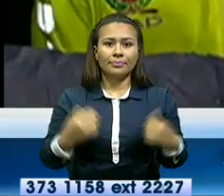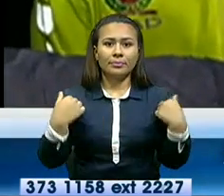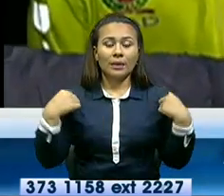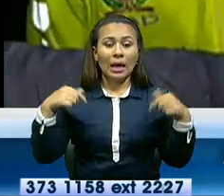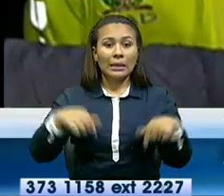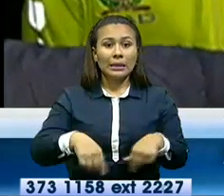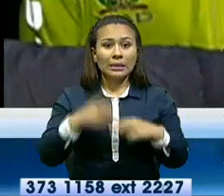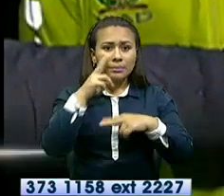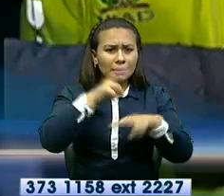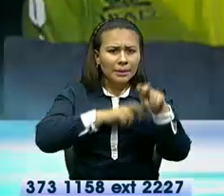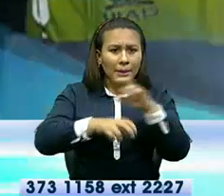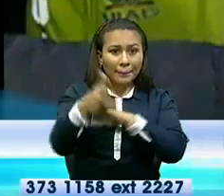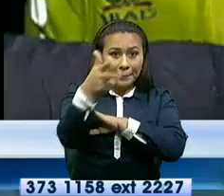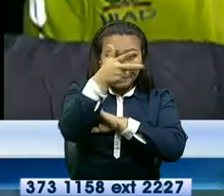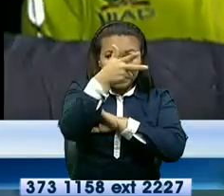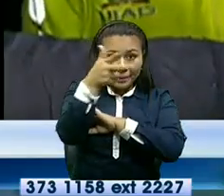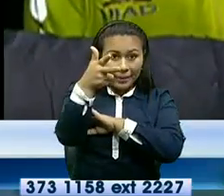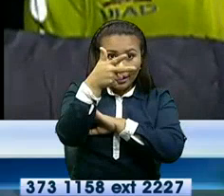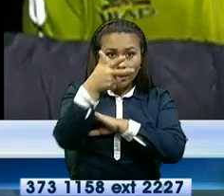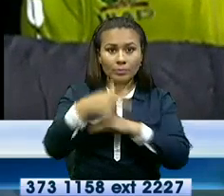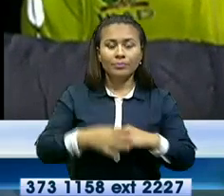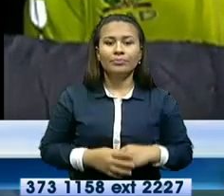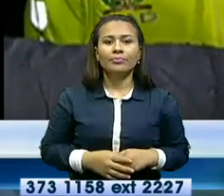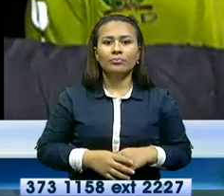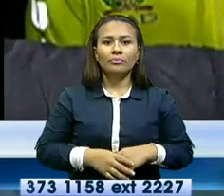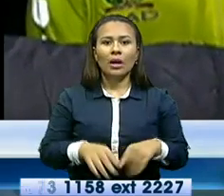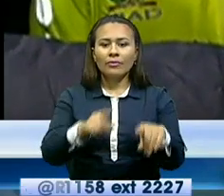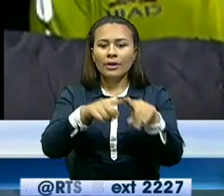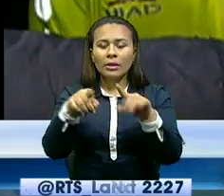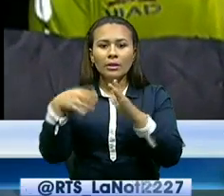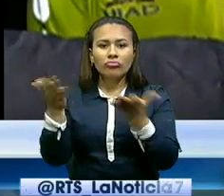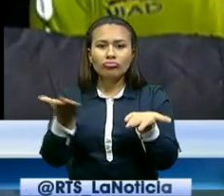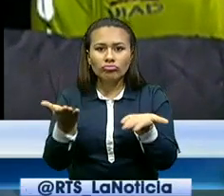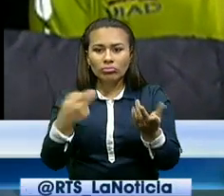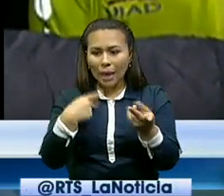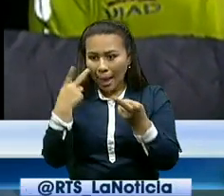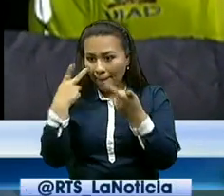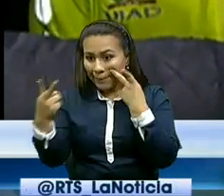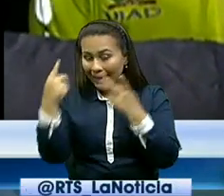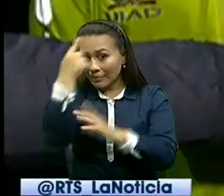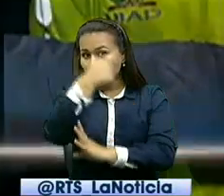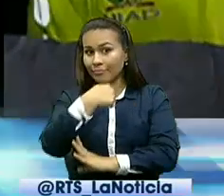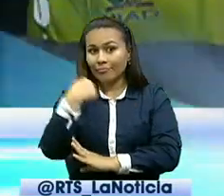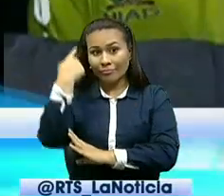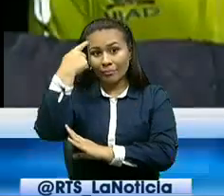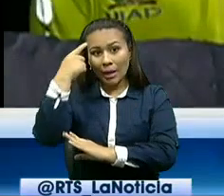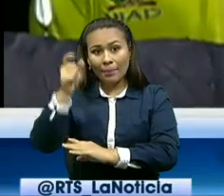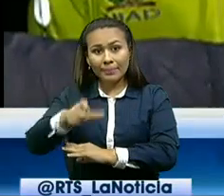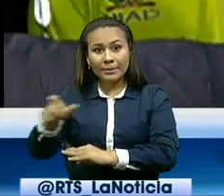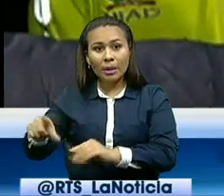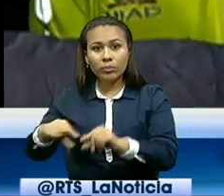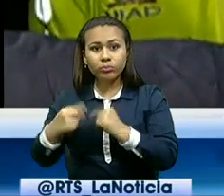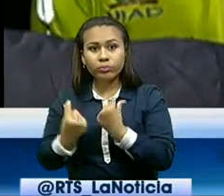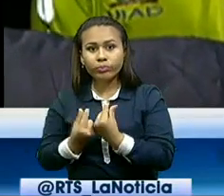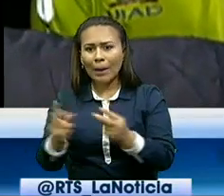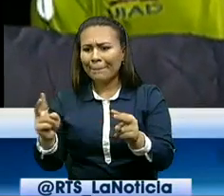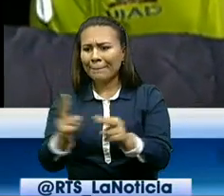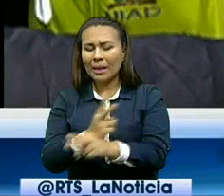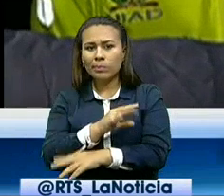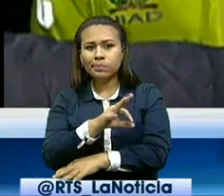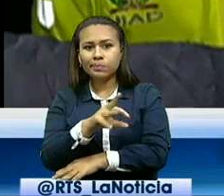entre ellos los videos de las entidades bancarias, donde justamente se ve a los miembros de esta organización cometer sus ilícitos. Para